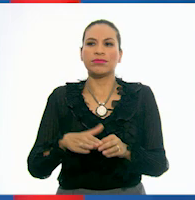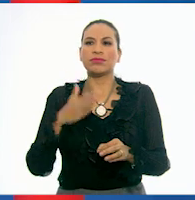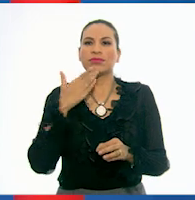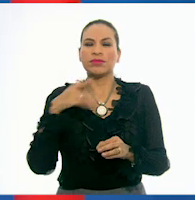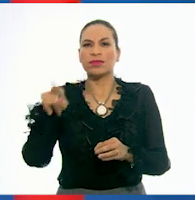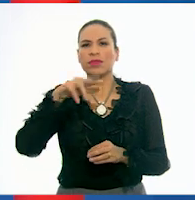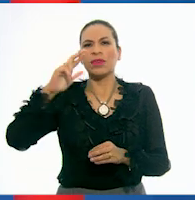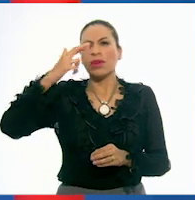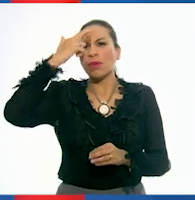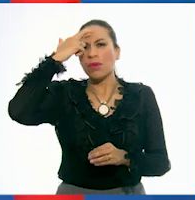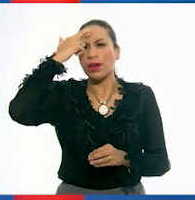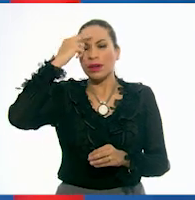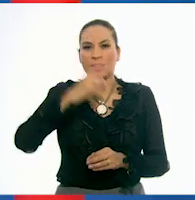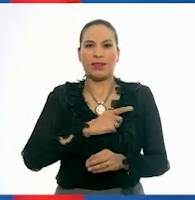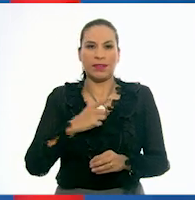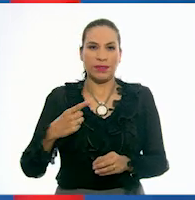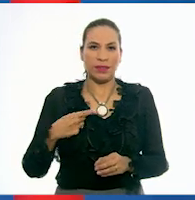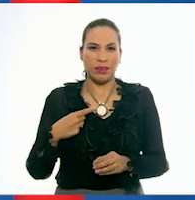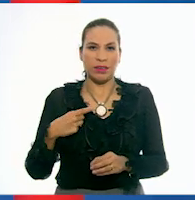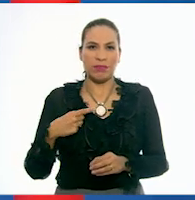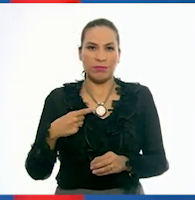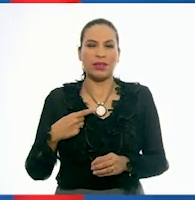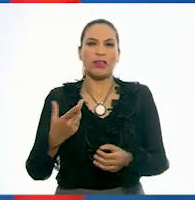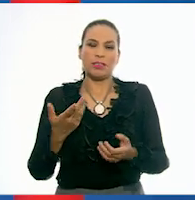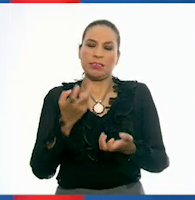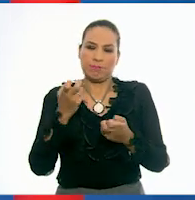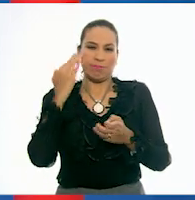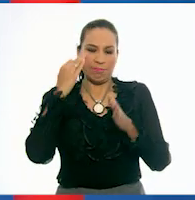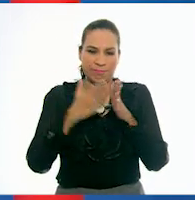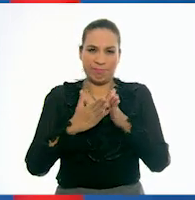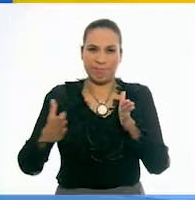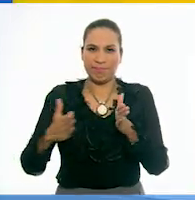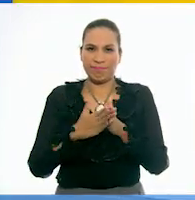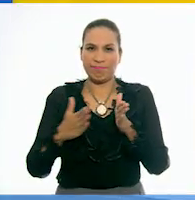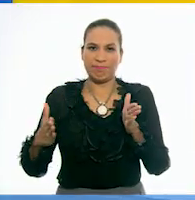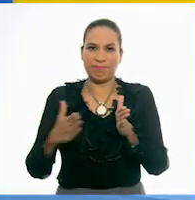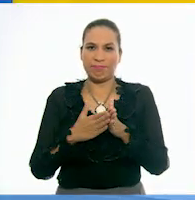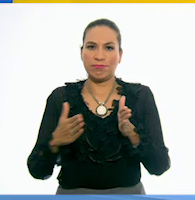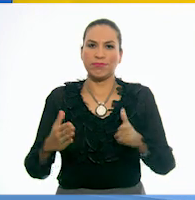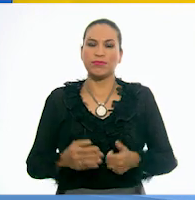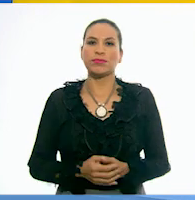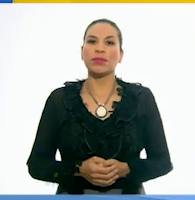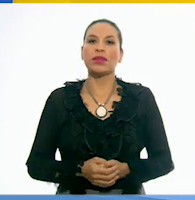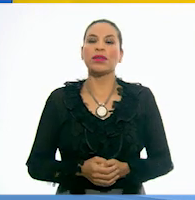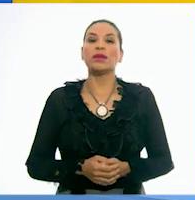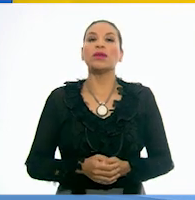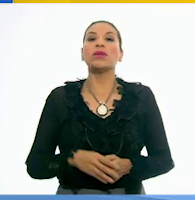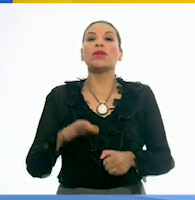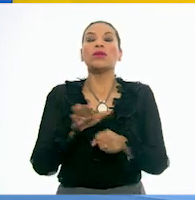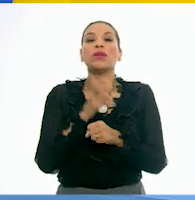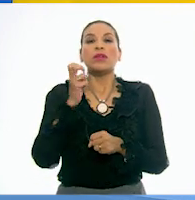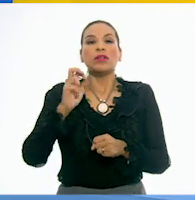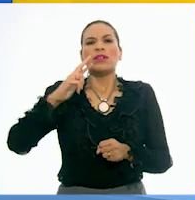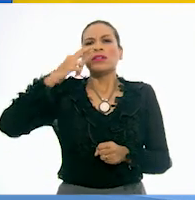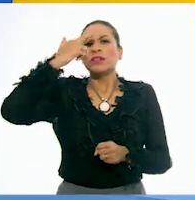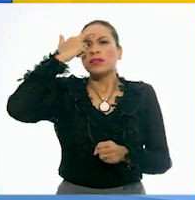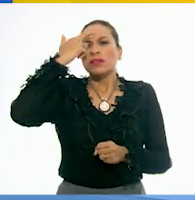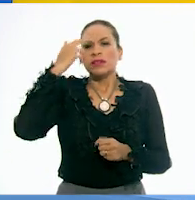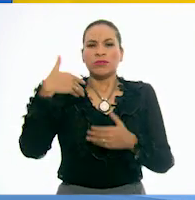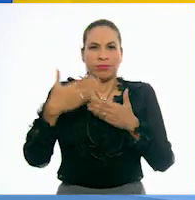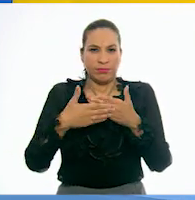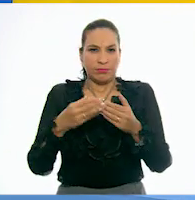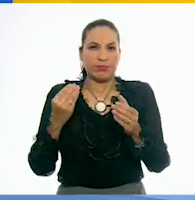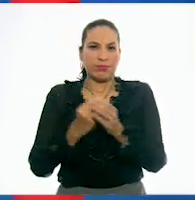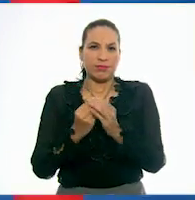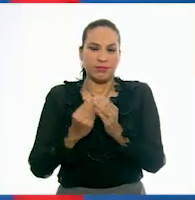que recuerdo, ya debemos de estar cerca del final de este periodo, ¿cierto? Así es. Por eso eso lo recordaremos en nuestra próxima